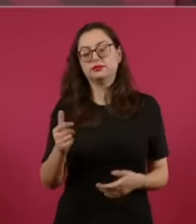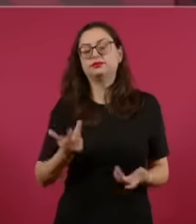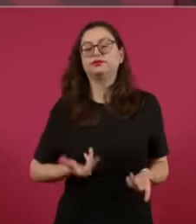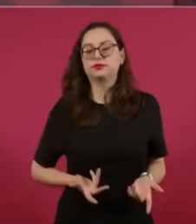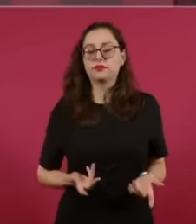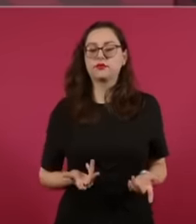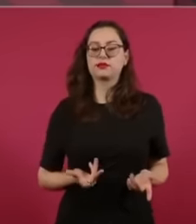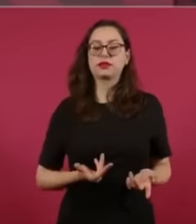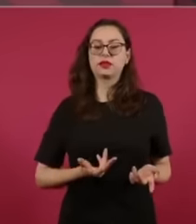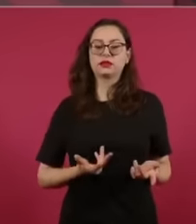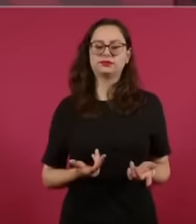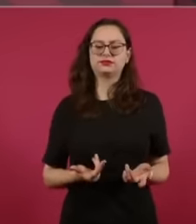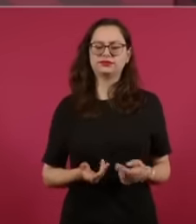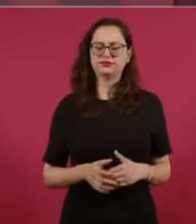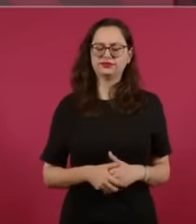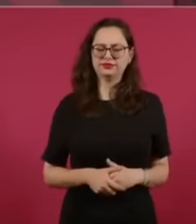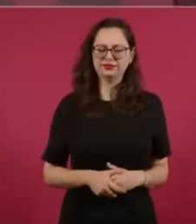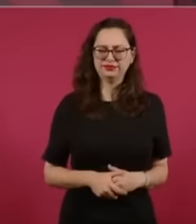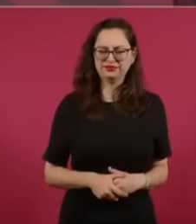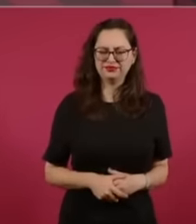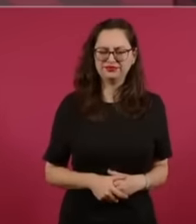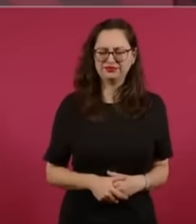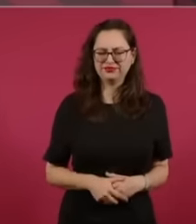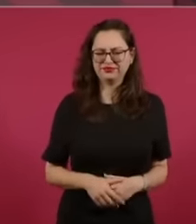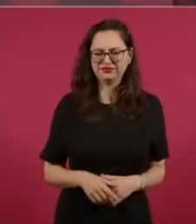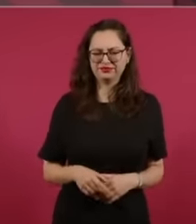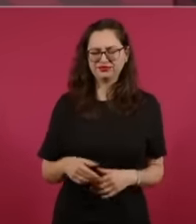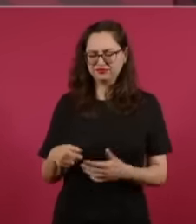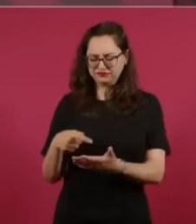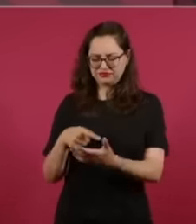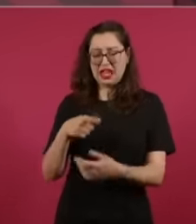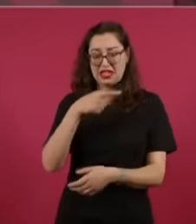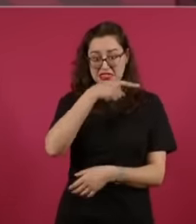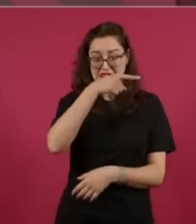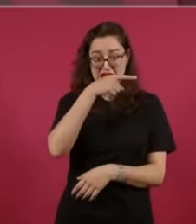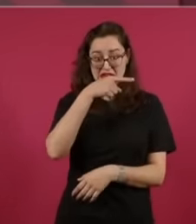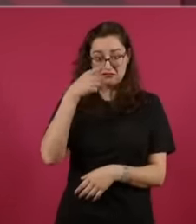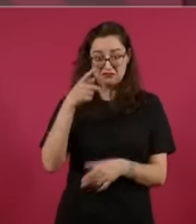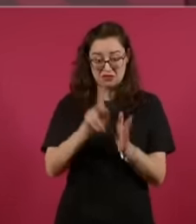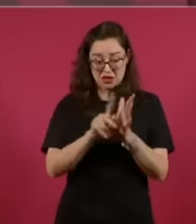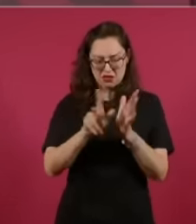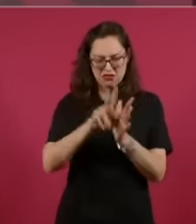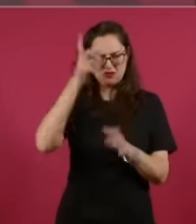y el director editorial decidió venir